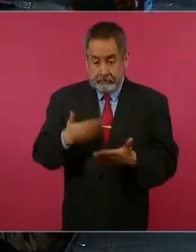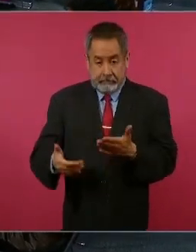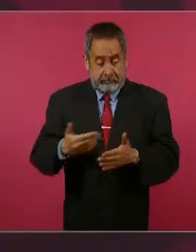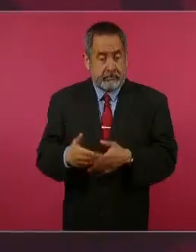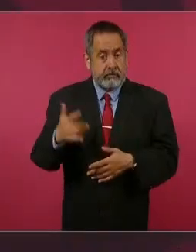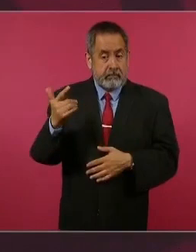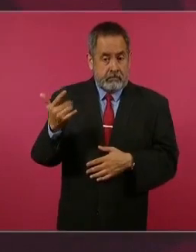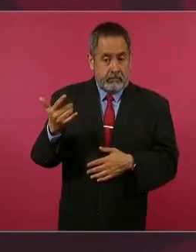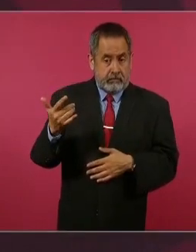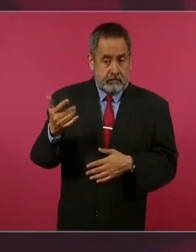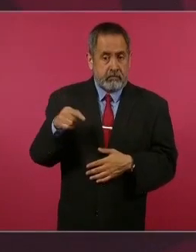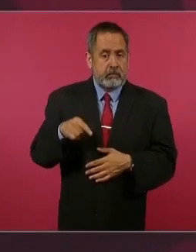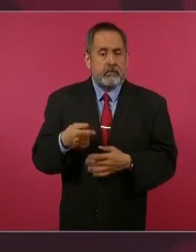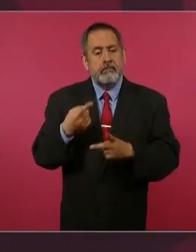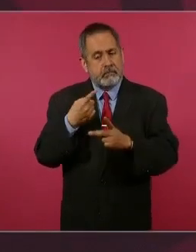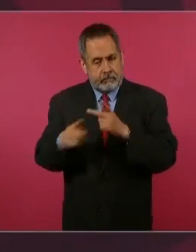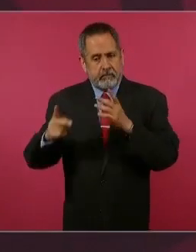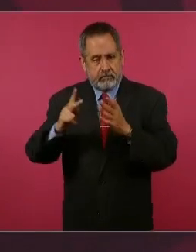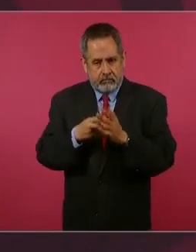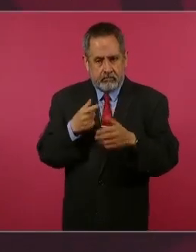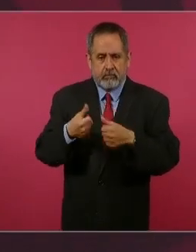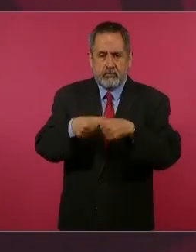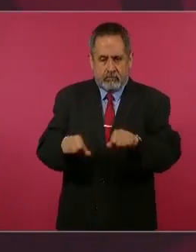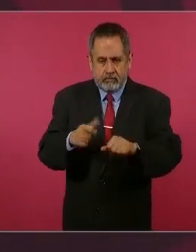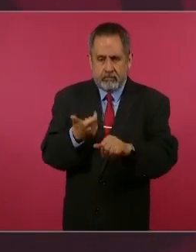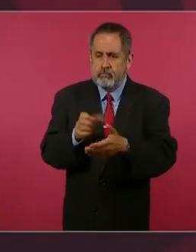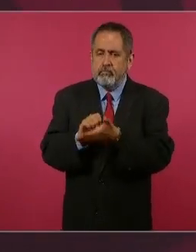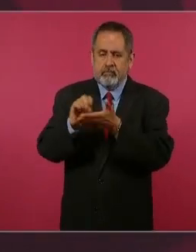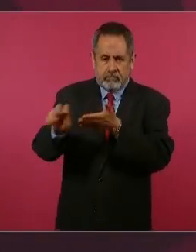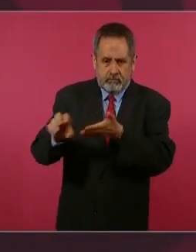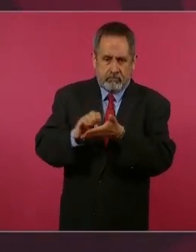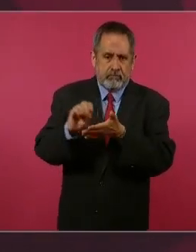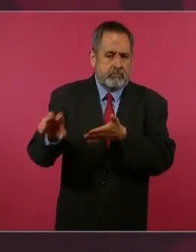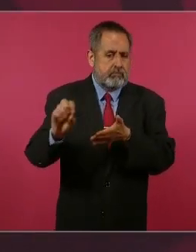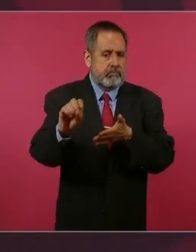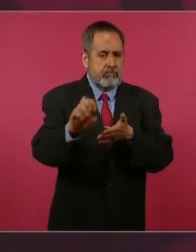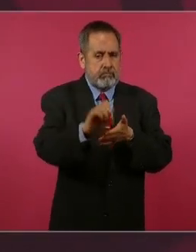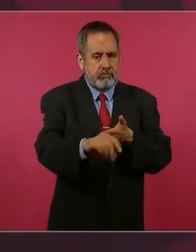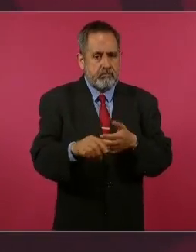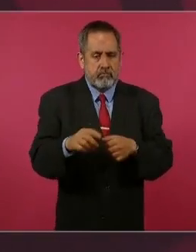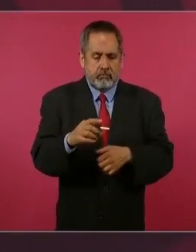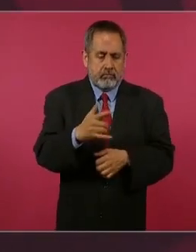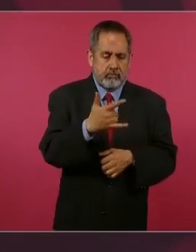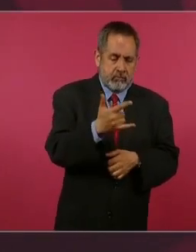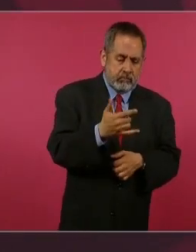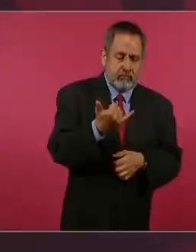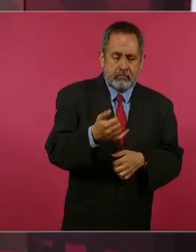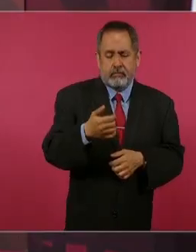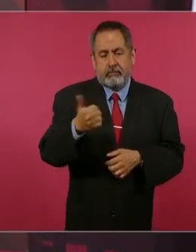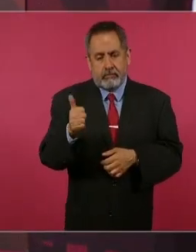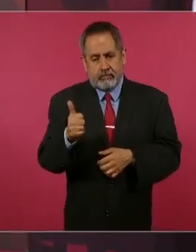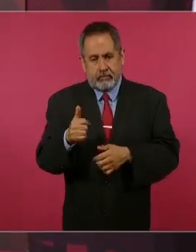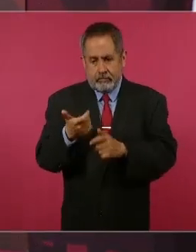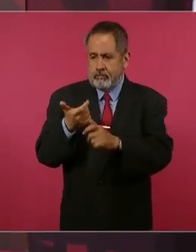empieza a entregarse el bimestre de julio agosto